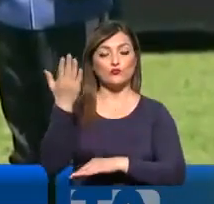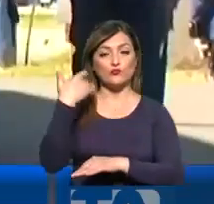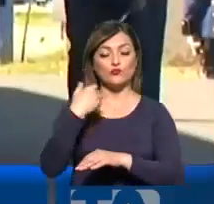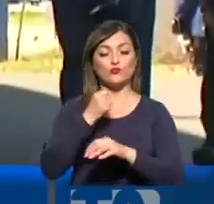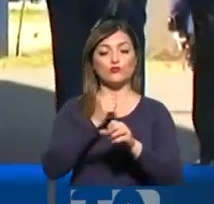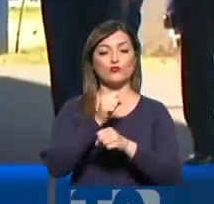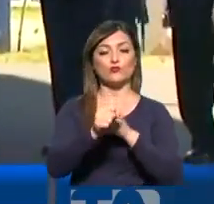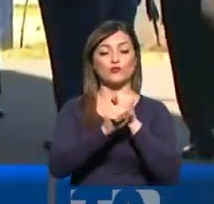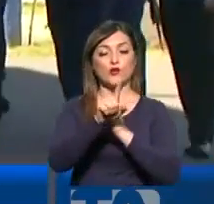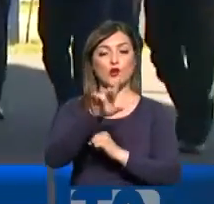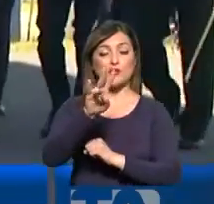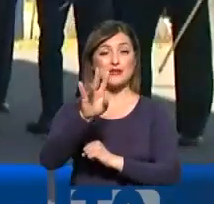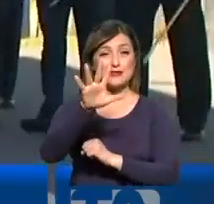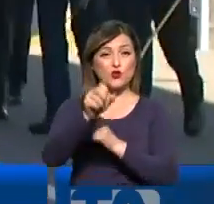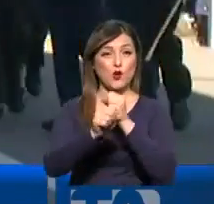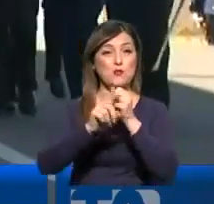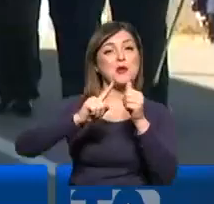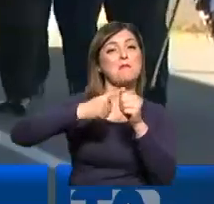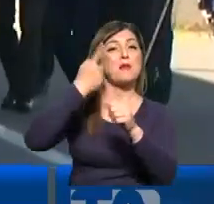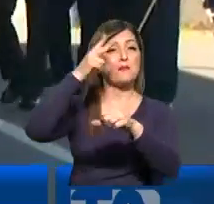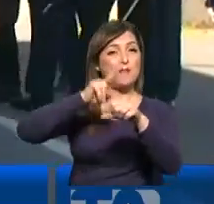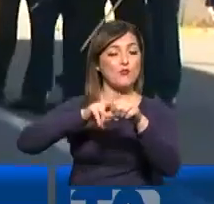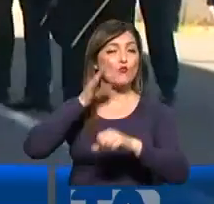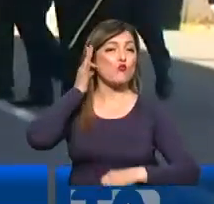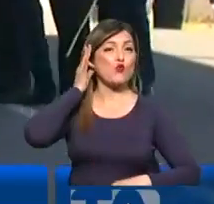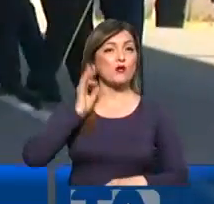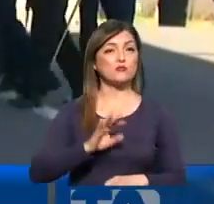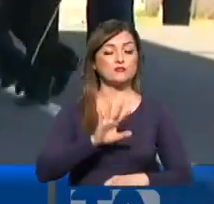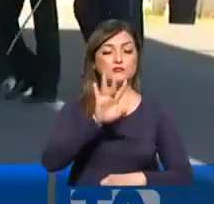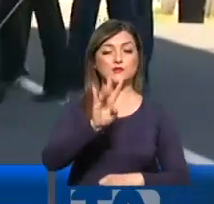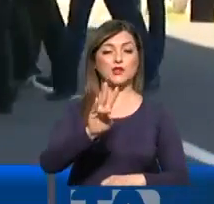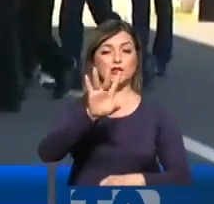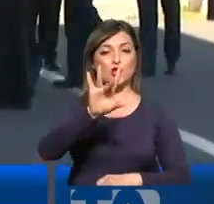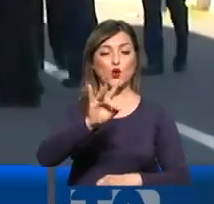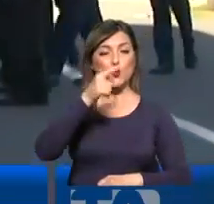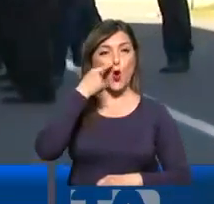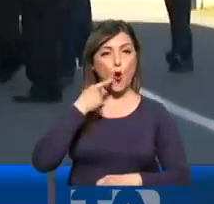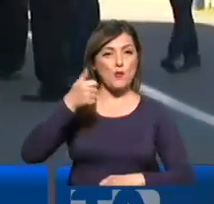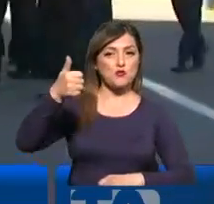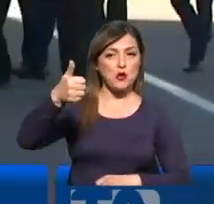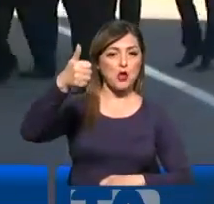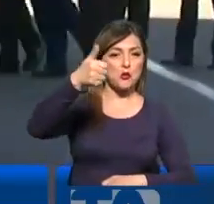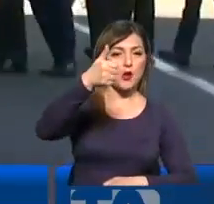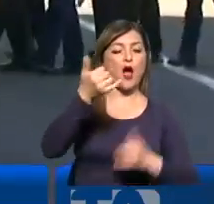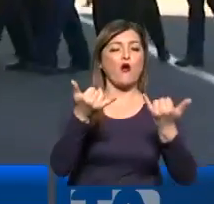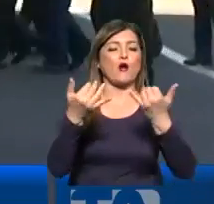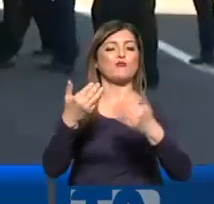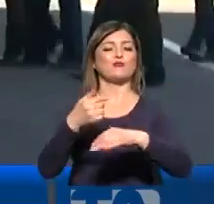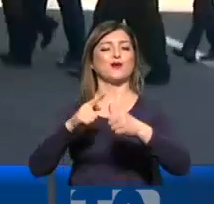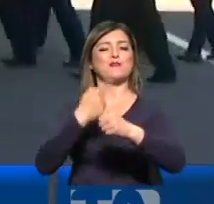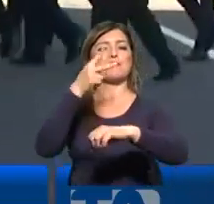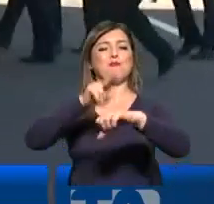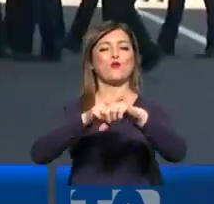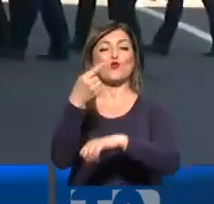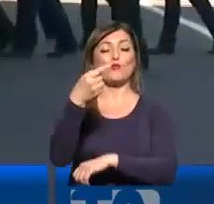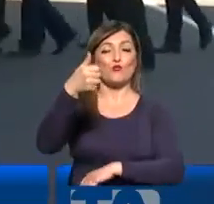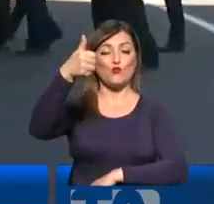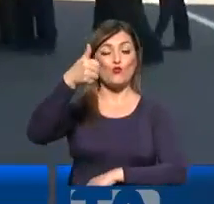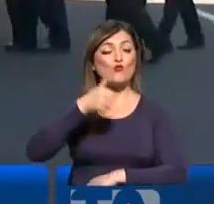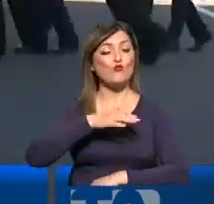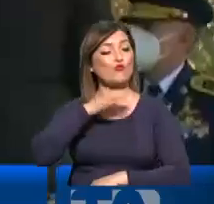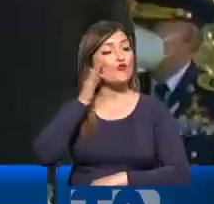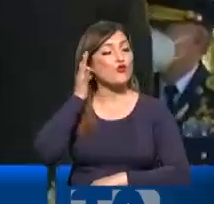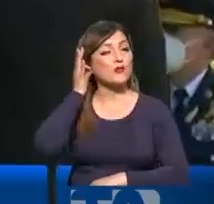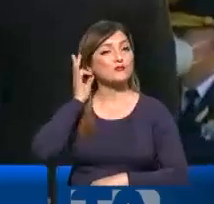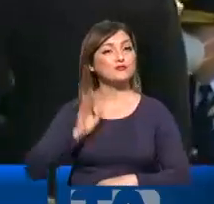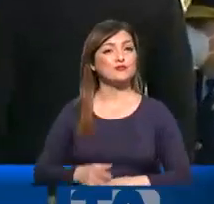175 años que tiene la institución y más de 78 comandantes generales. Durante su discurso, bastante emotivo, ella dijo